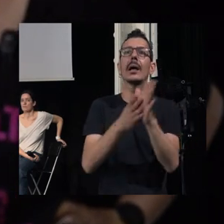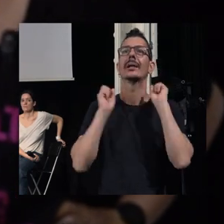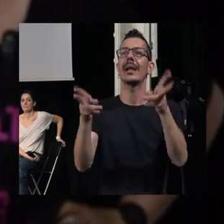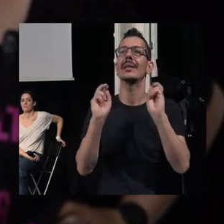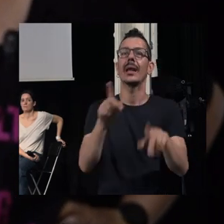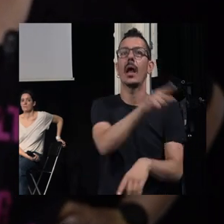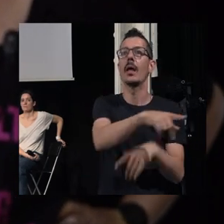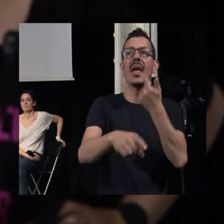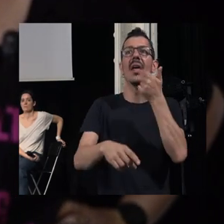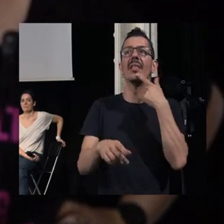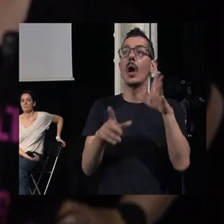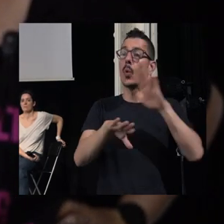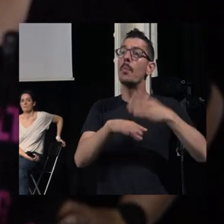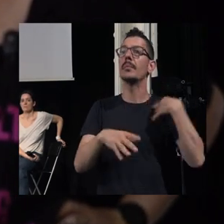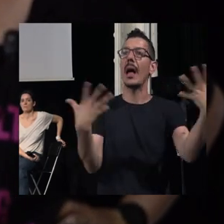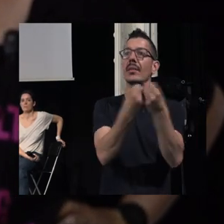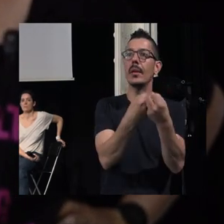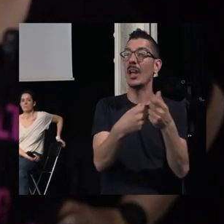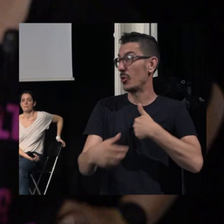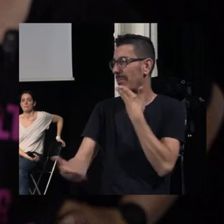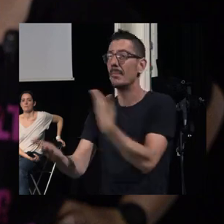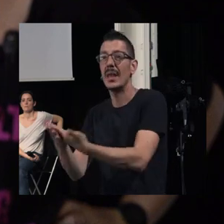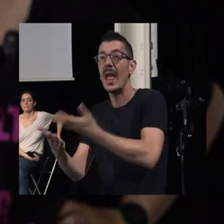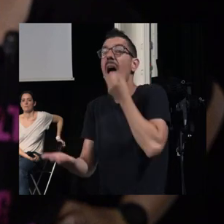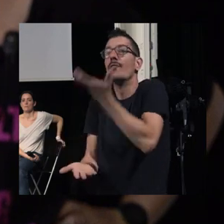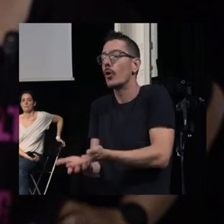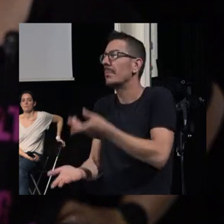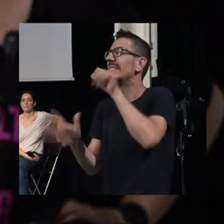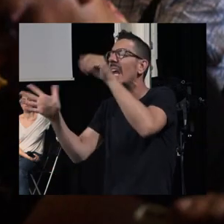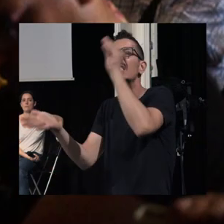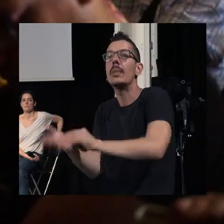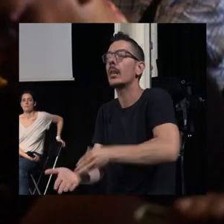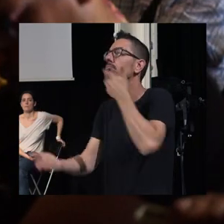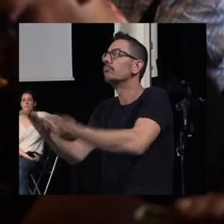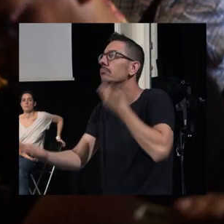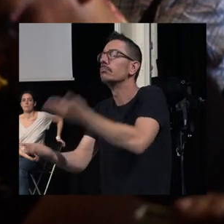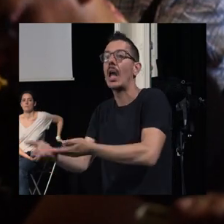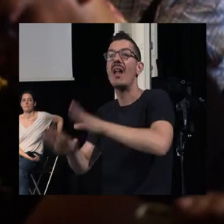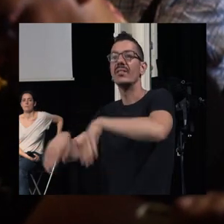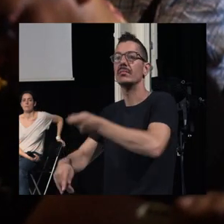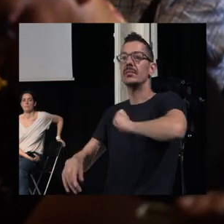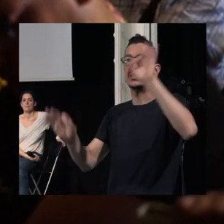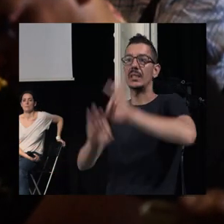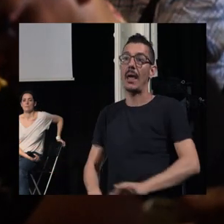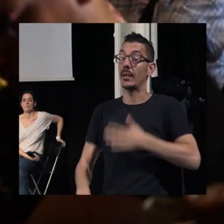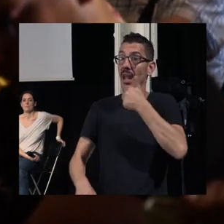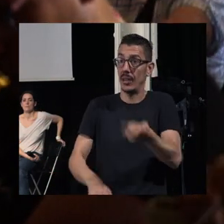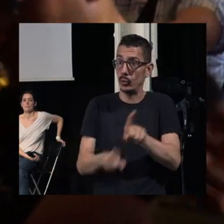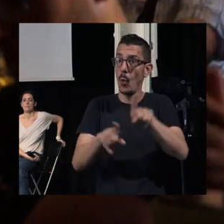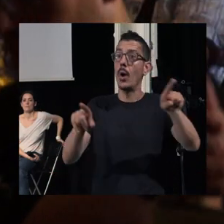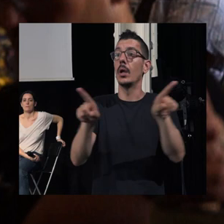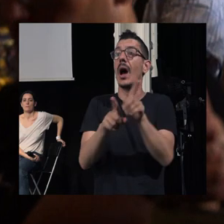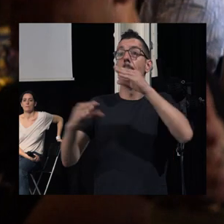6 veces. Nunca, nunca apareció ese informe. Es decir, se pueden vender melones al borde de la